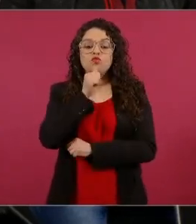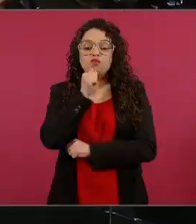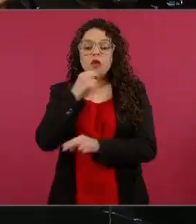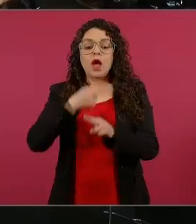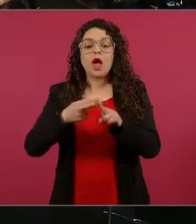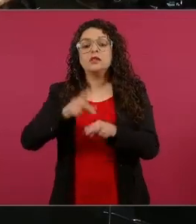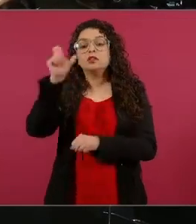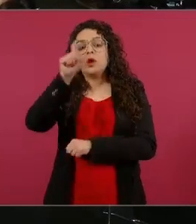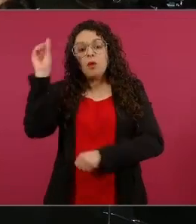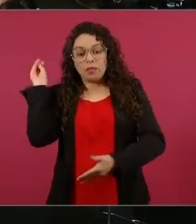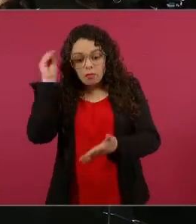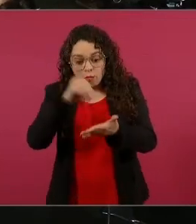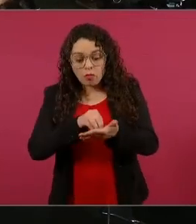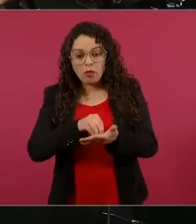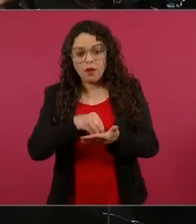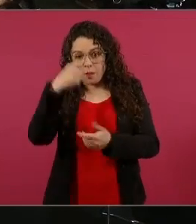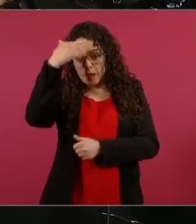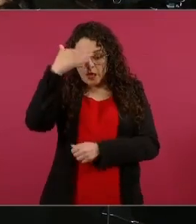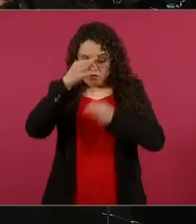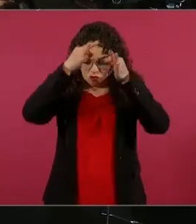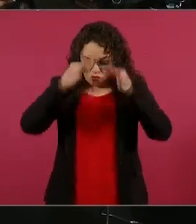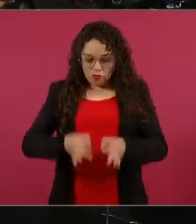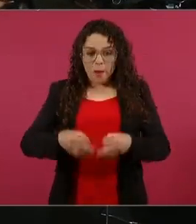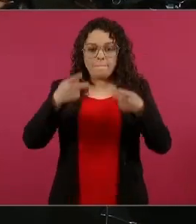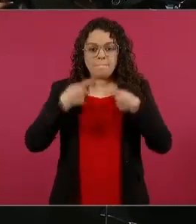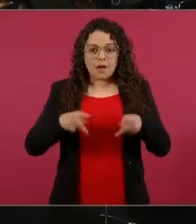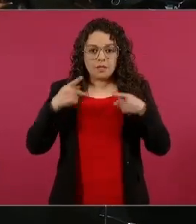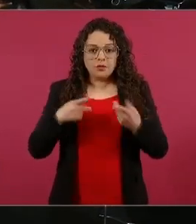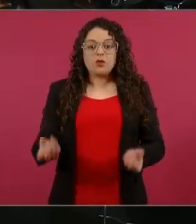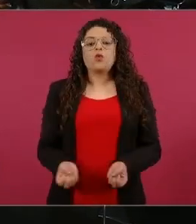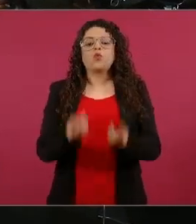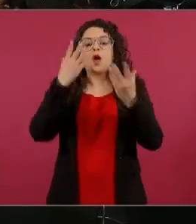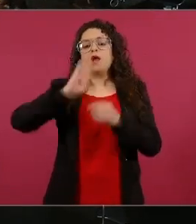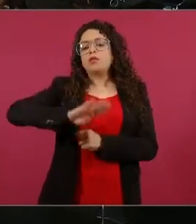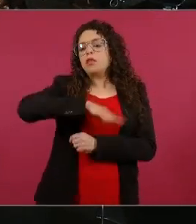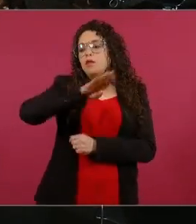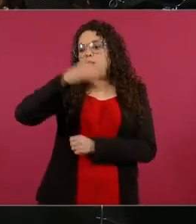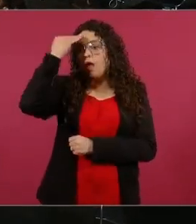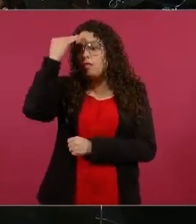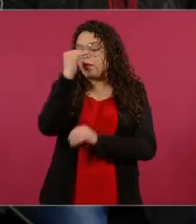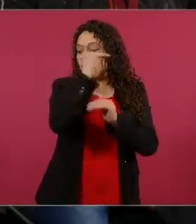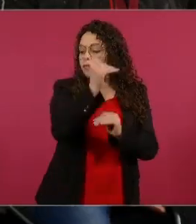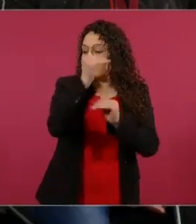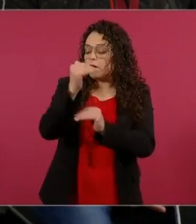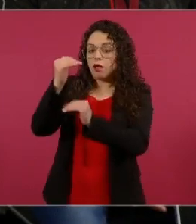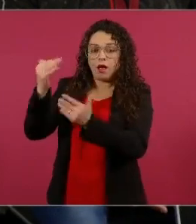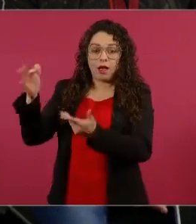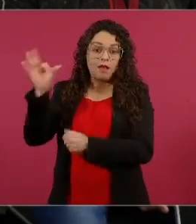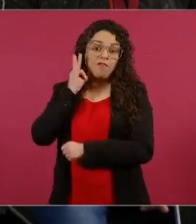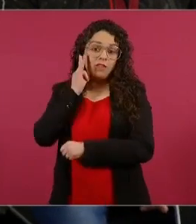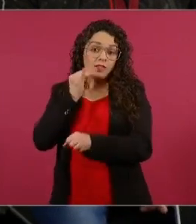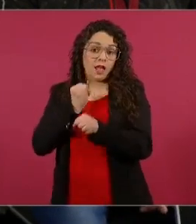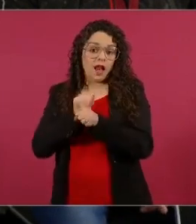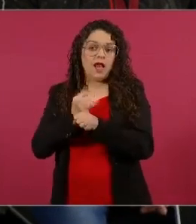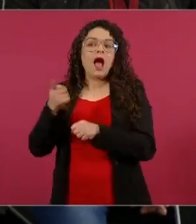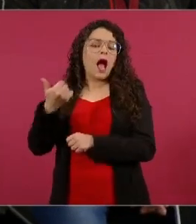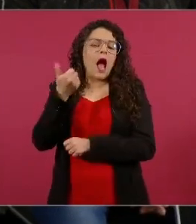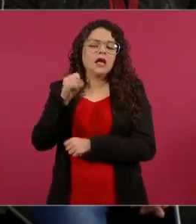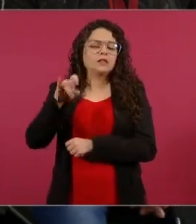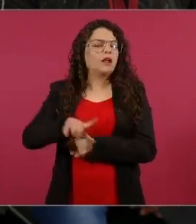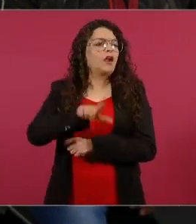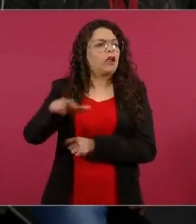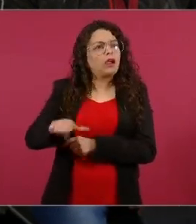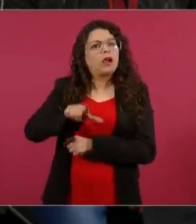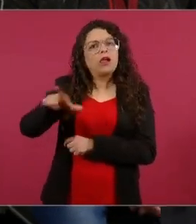estadísticas pues no van a entrar porque ahí se la van a ir llevando eh la fiscalía haciendo como que hacen y no